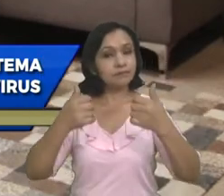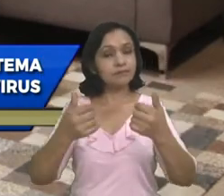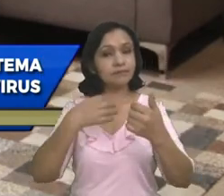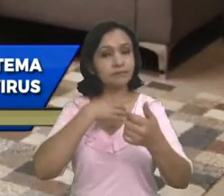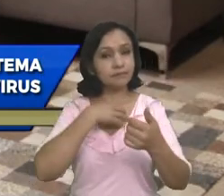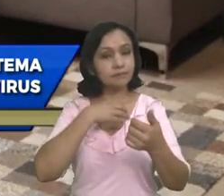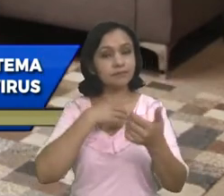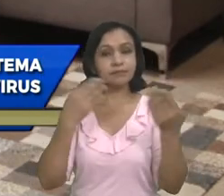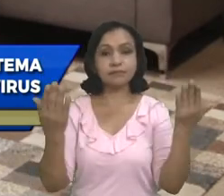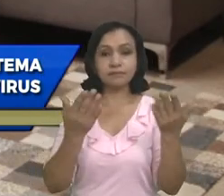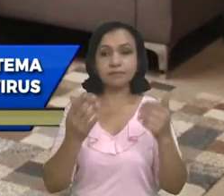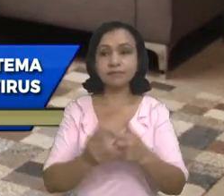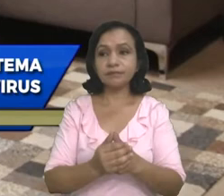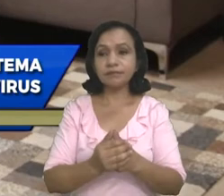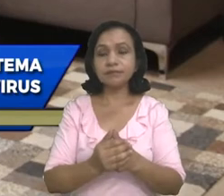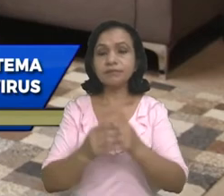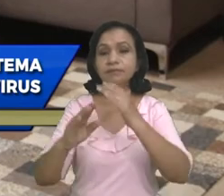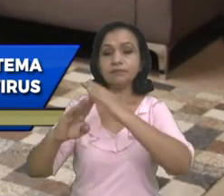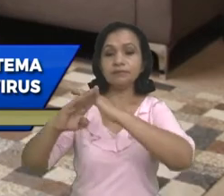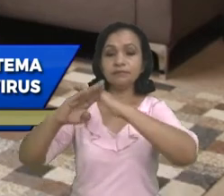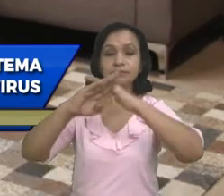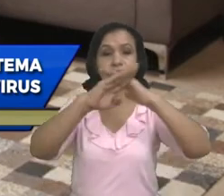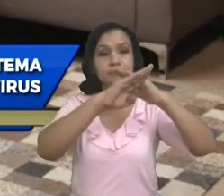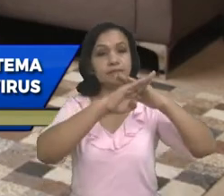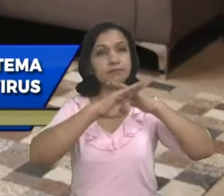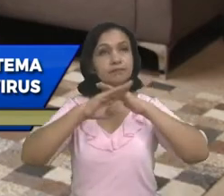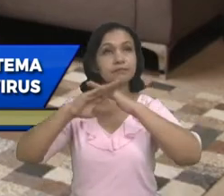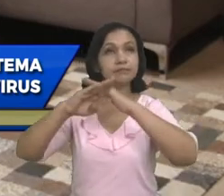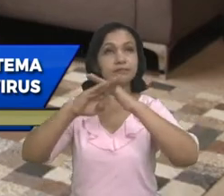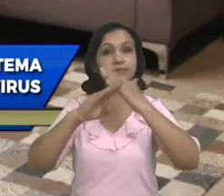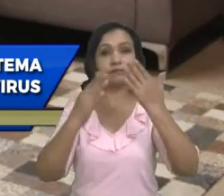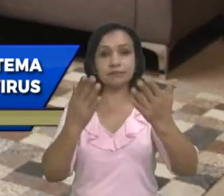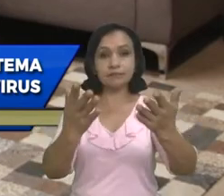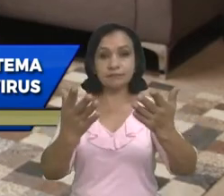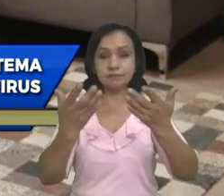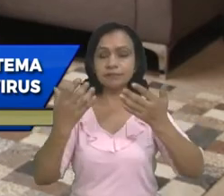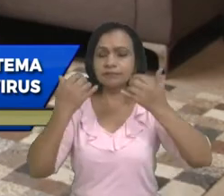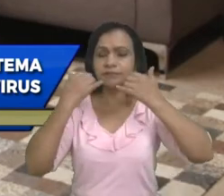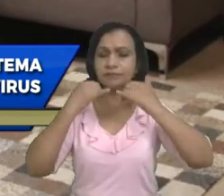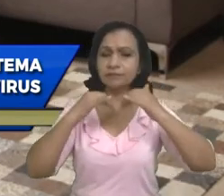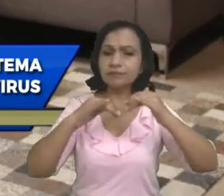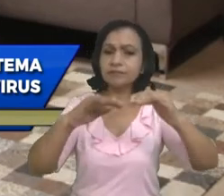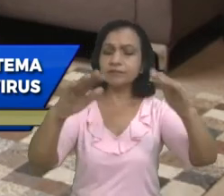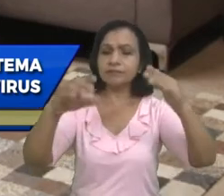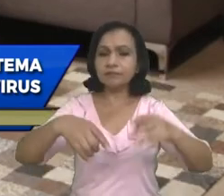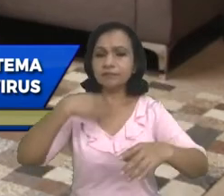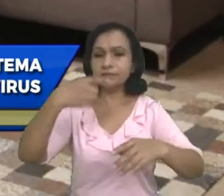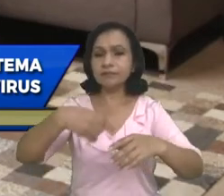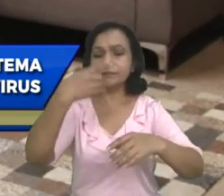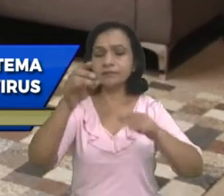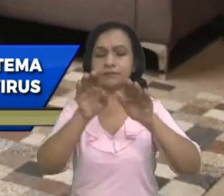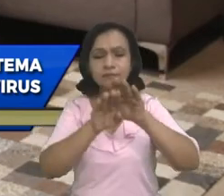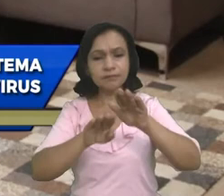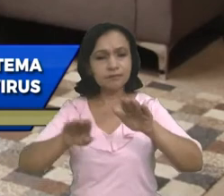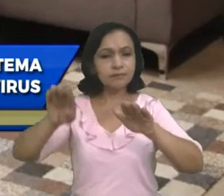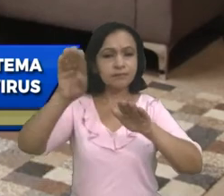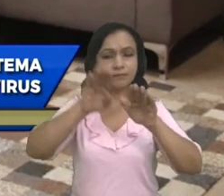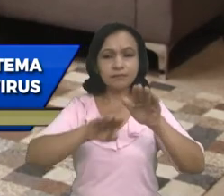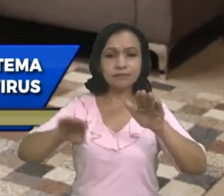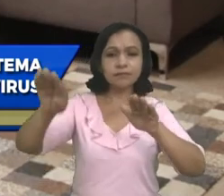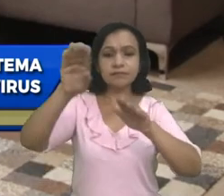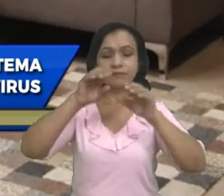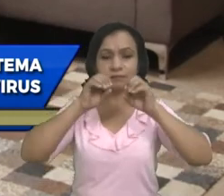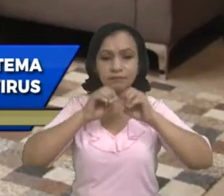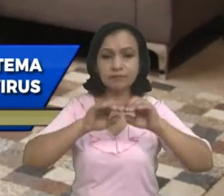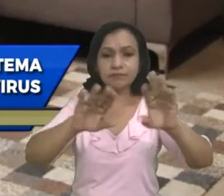si son las medidas preventivas que queremos nosotros ir difundiendo cada día más y más y más para estar